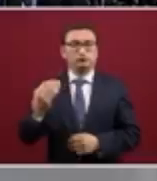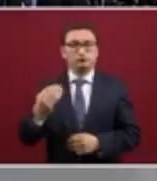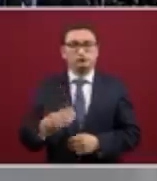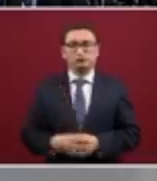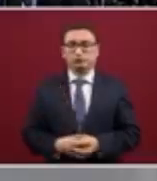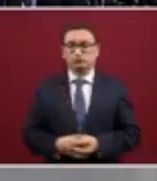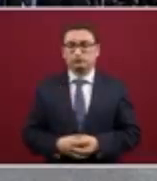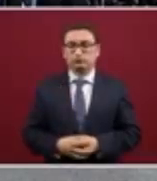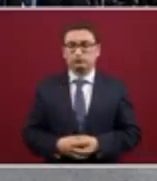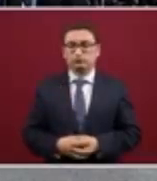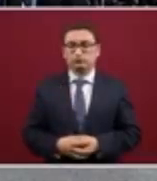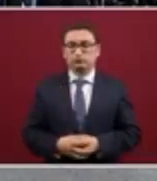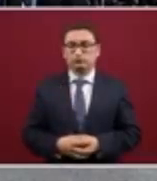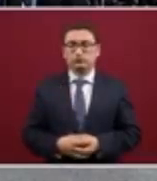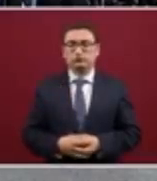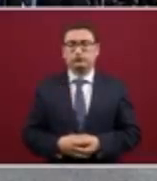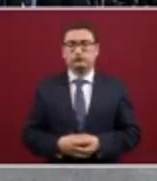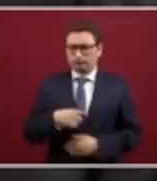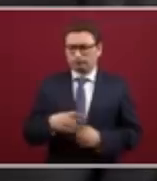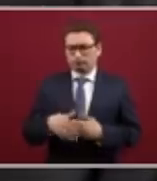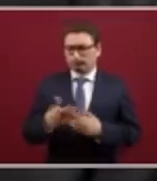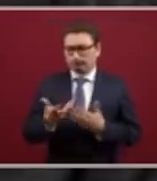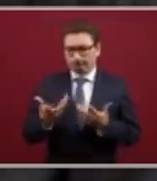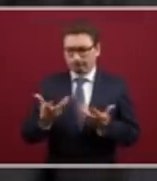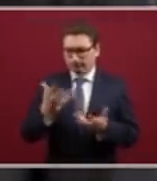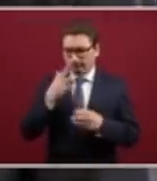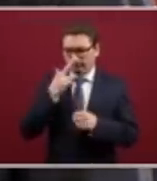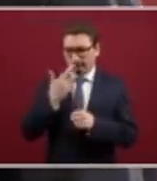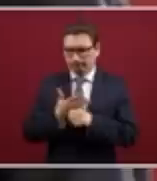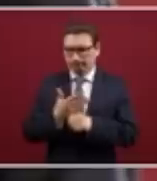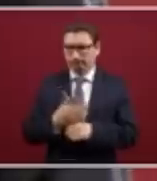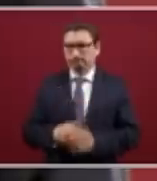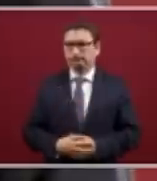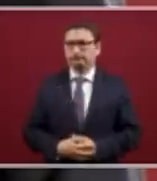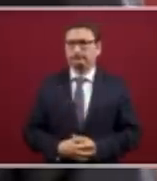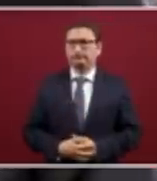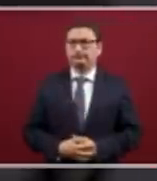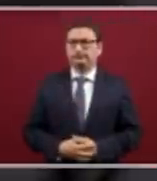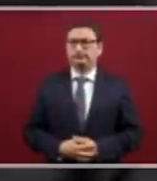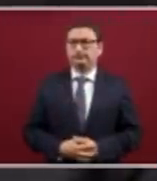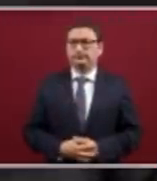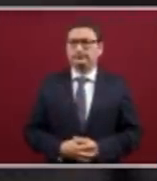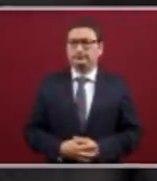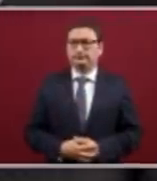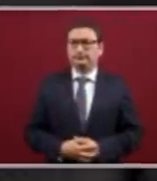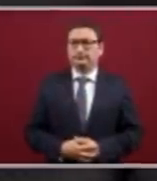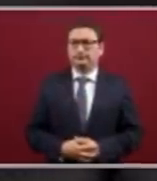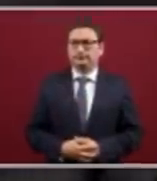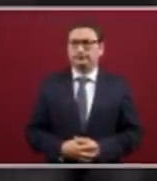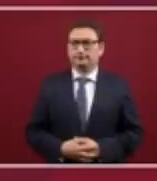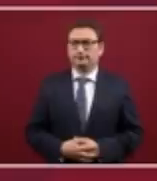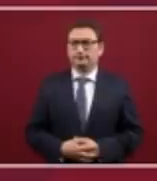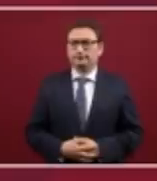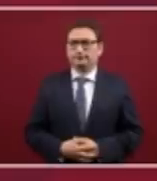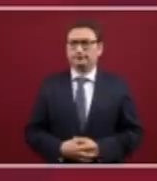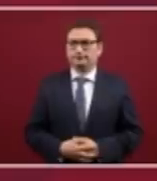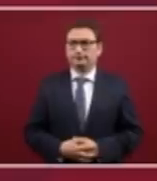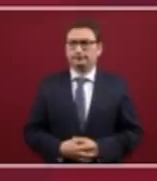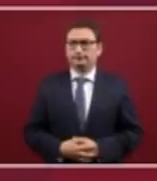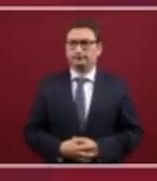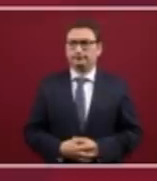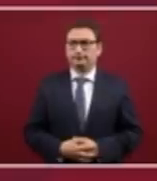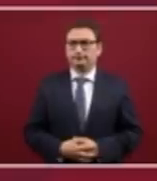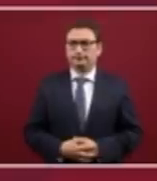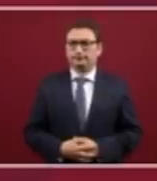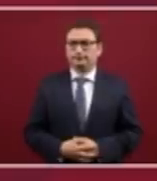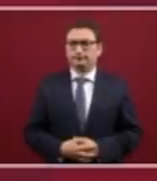es un acto de unidad sobre las negociaciones que se mantienen con el gobierno norteamericano el presidente